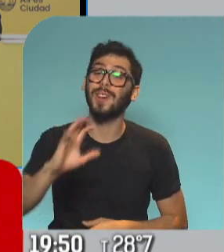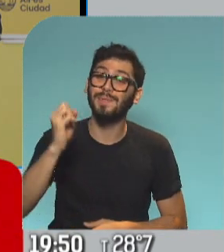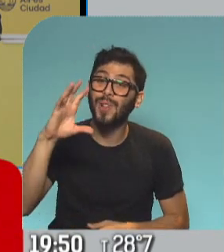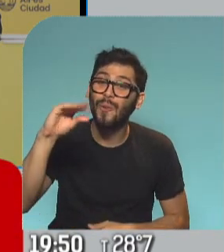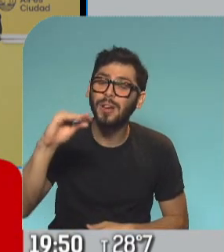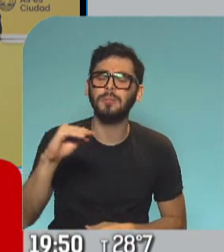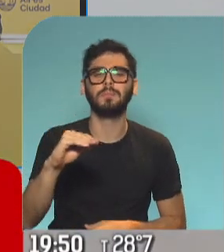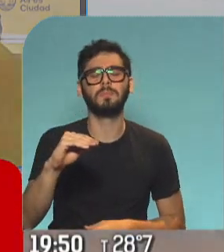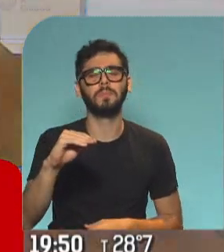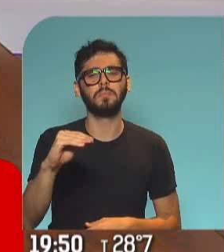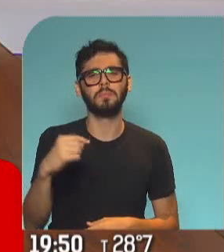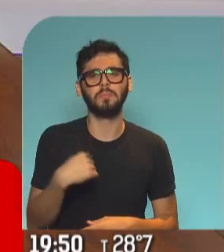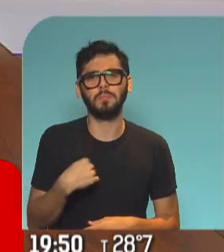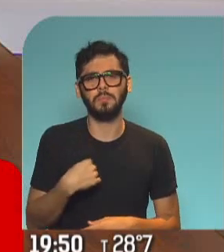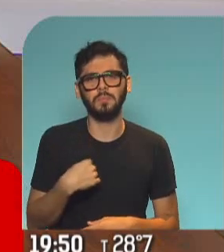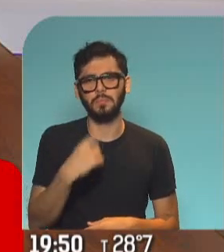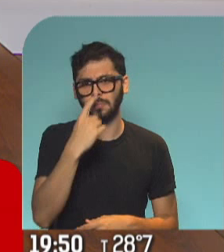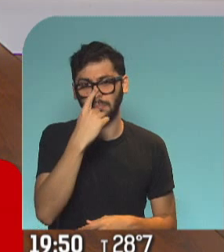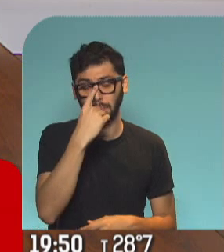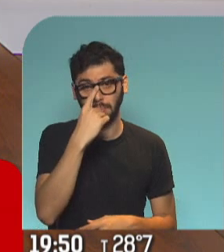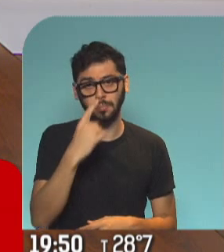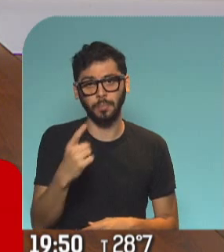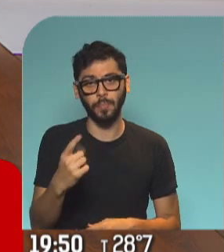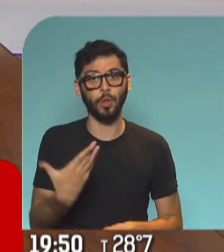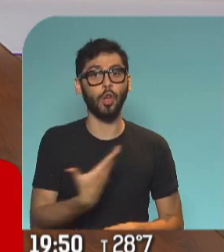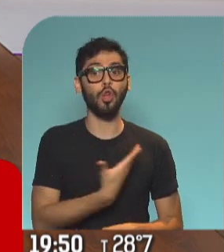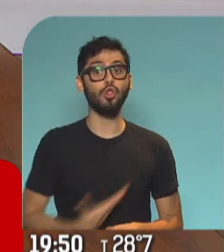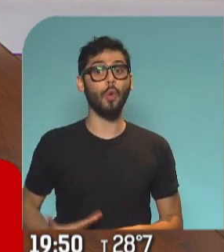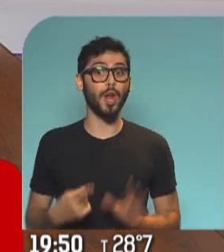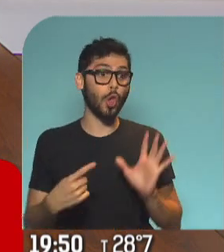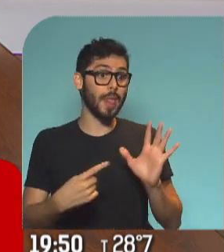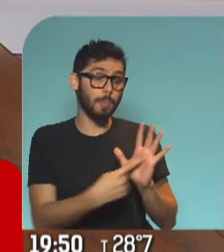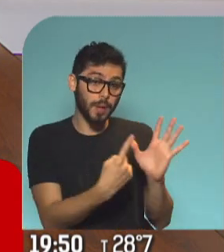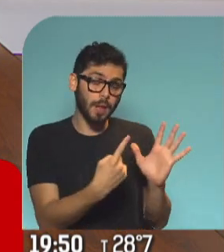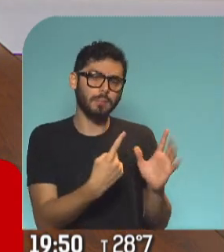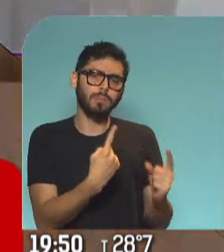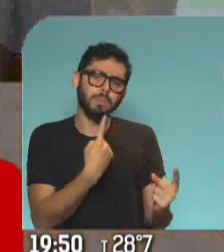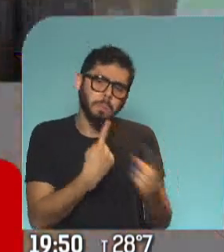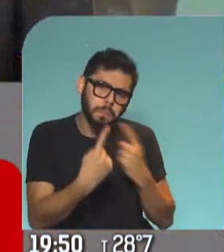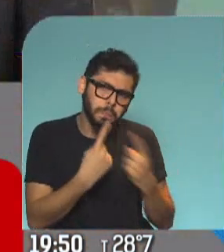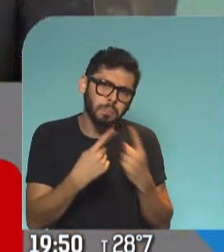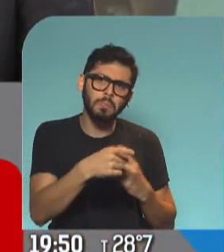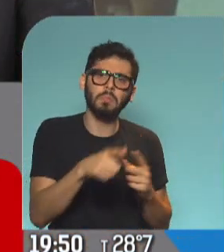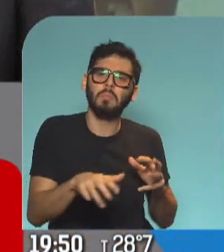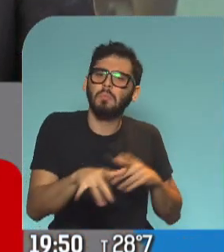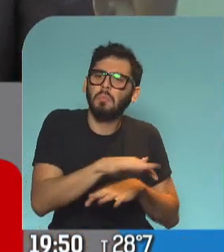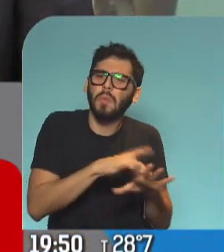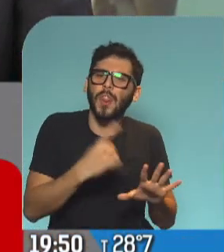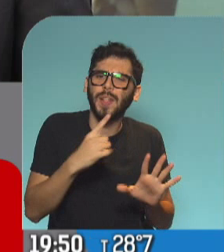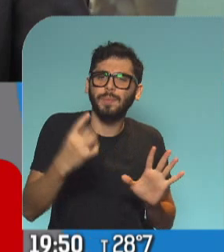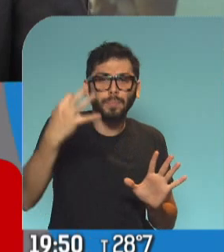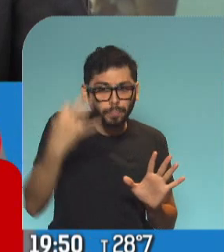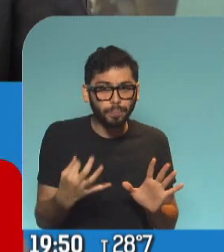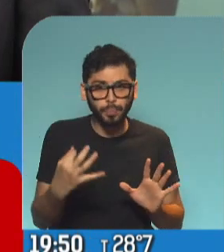uno conversa con quienes están en el gobierno porteño, informalmente sostienen que esto en rigor